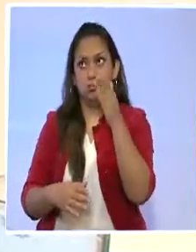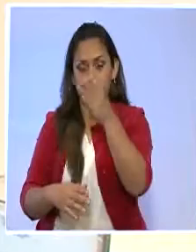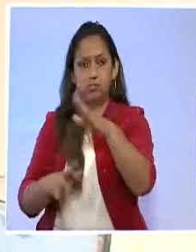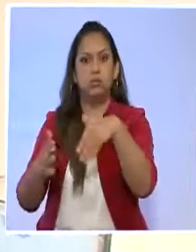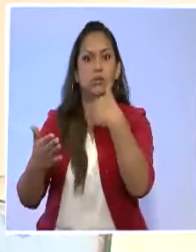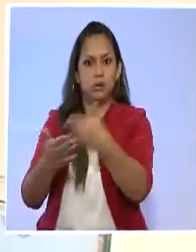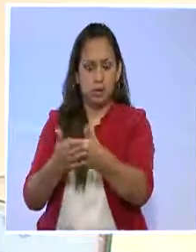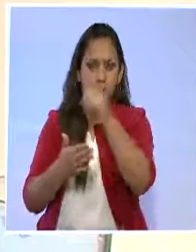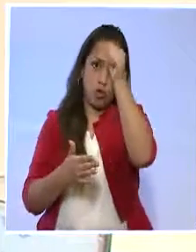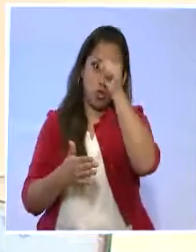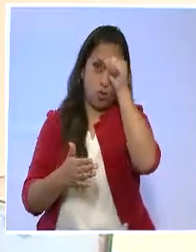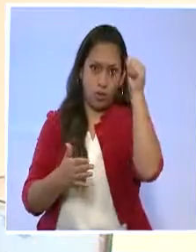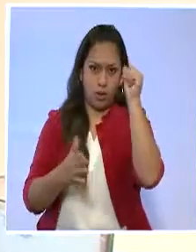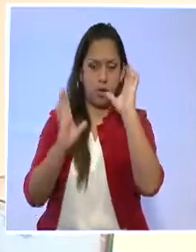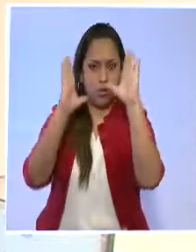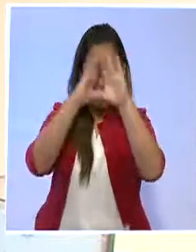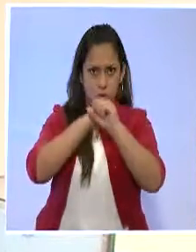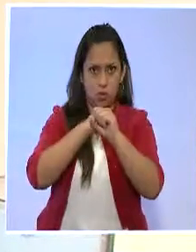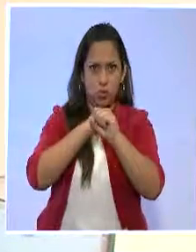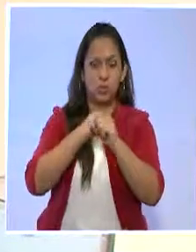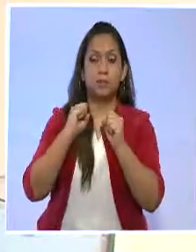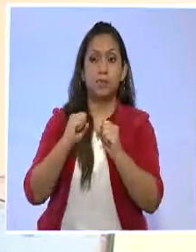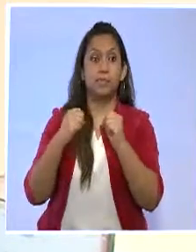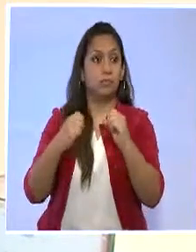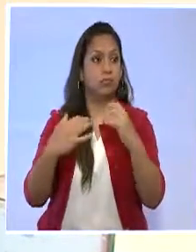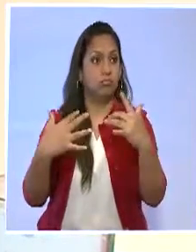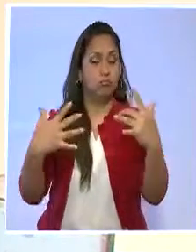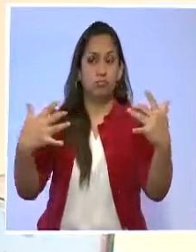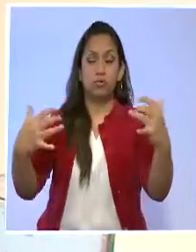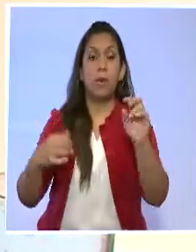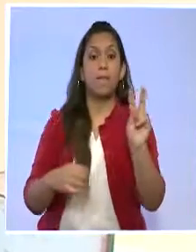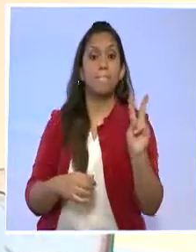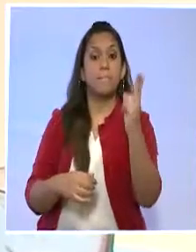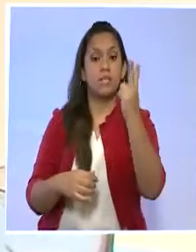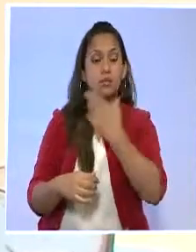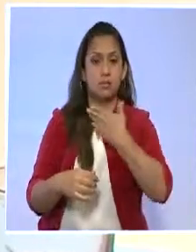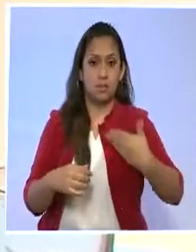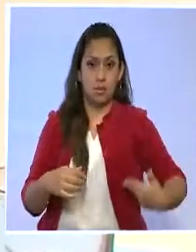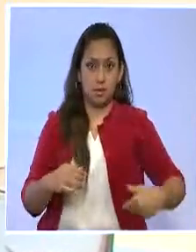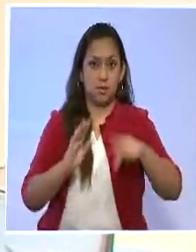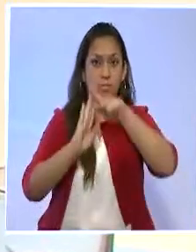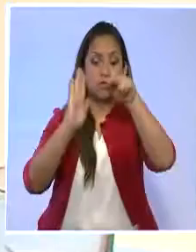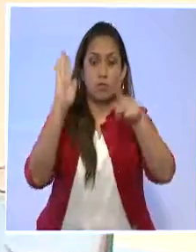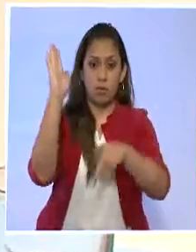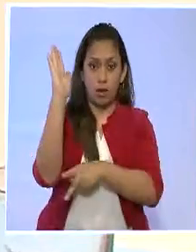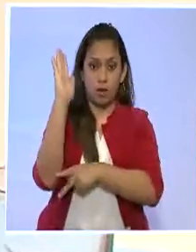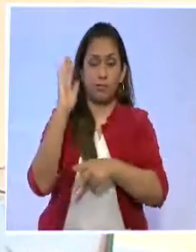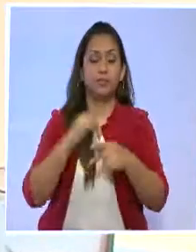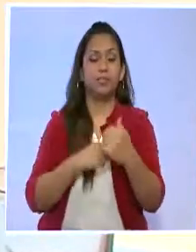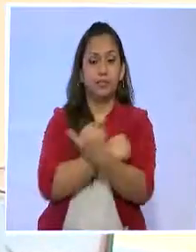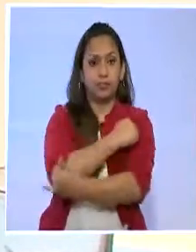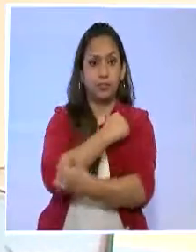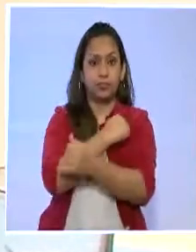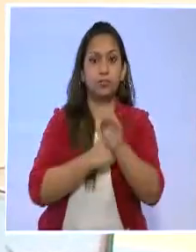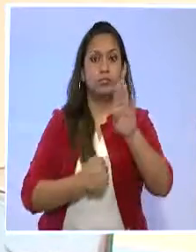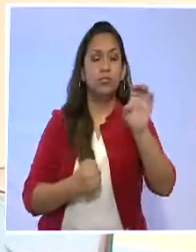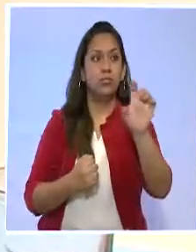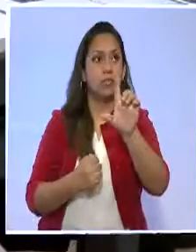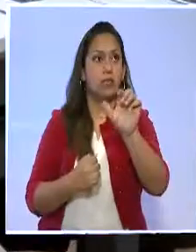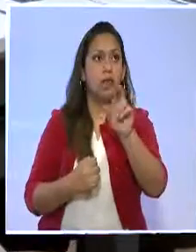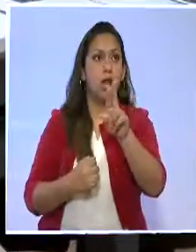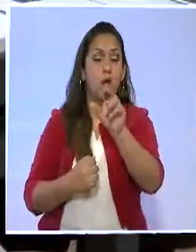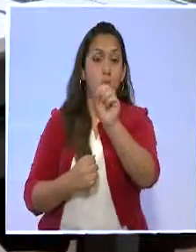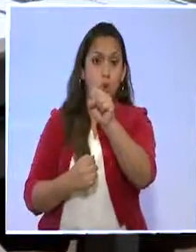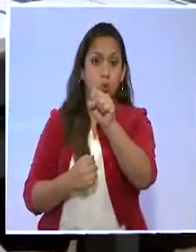que fuimos recibidos justamente por el vicepresidente del parlamento de vela rusa con el cual mantuvimos desde ahí a una